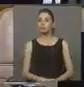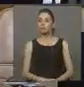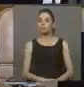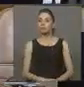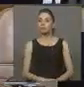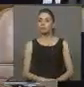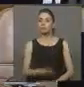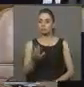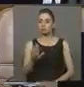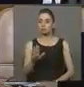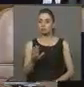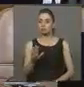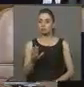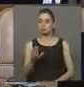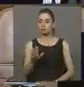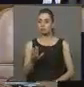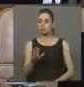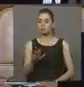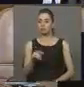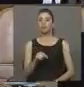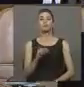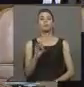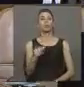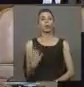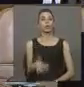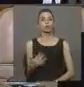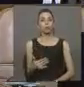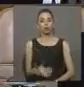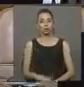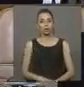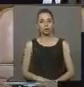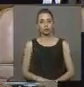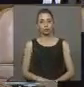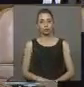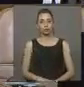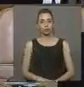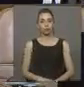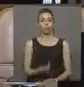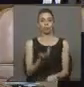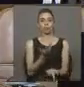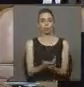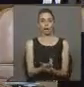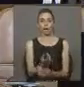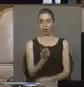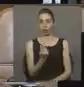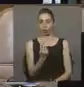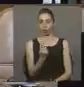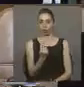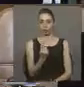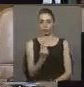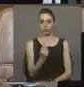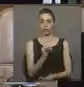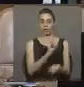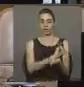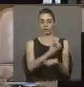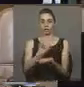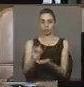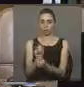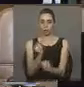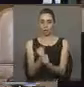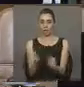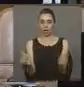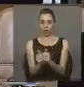inmediatamente, señor presidente. Esto es muy importante en medida de que hay 12 entidades que trabajan con la